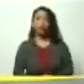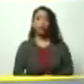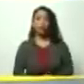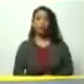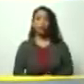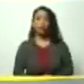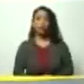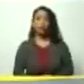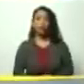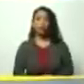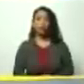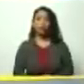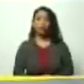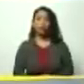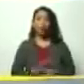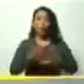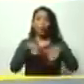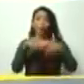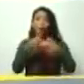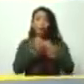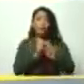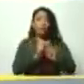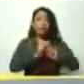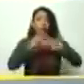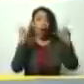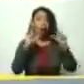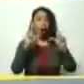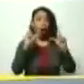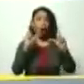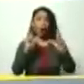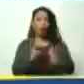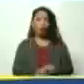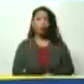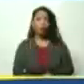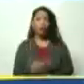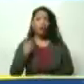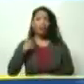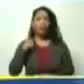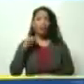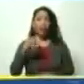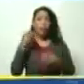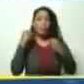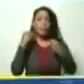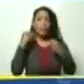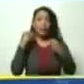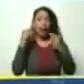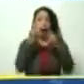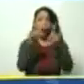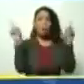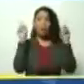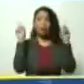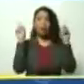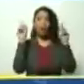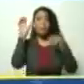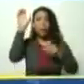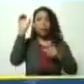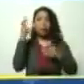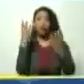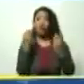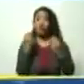que impacto tiene para el clima del país yo diría muy positivo